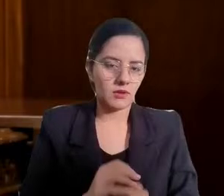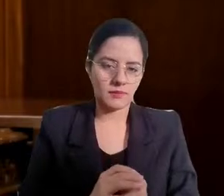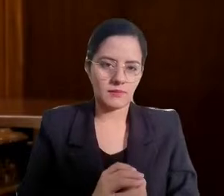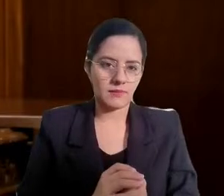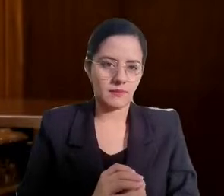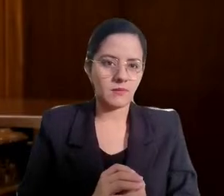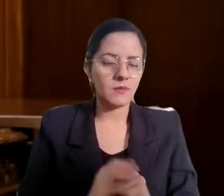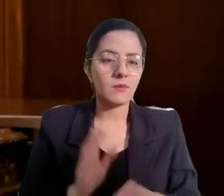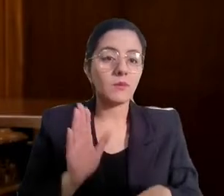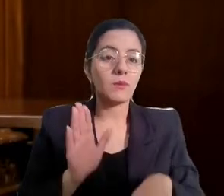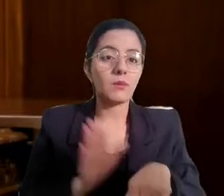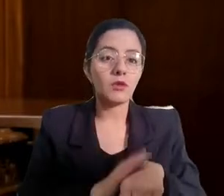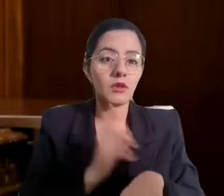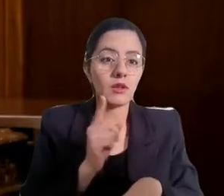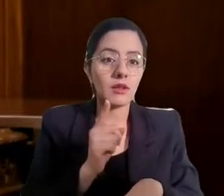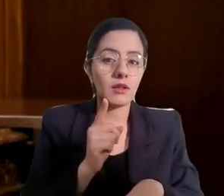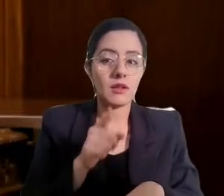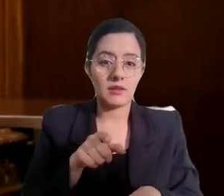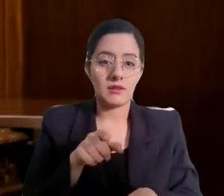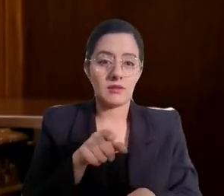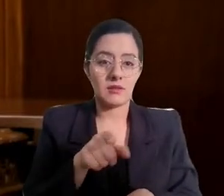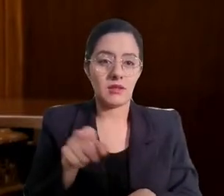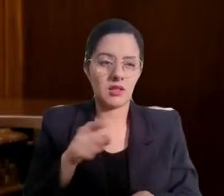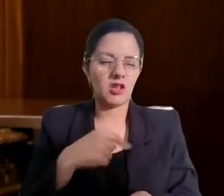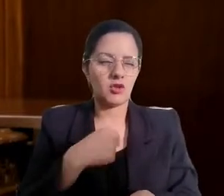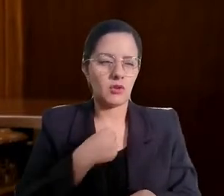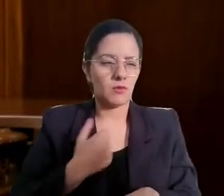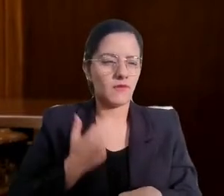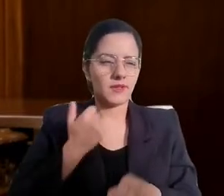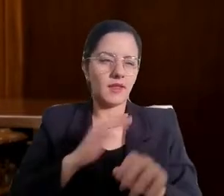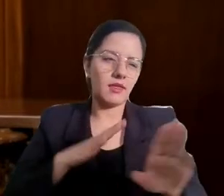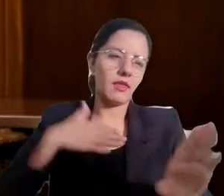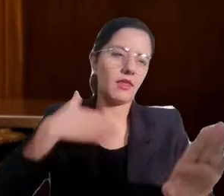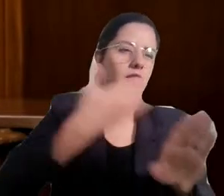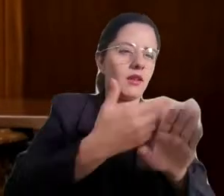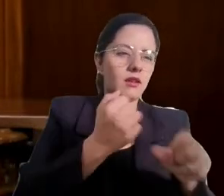Nadie puede beneficiarse de su propio dolo.